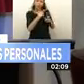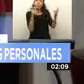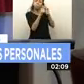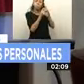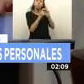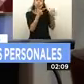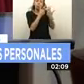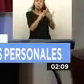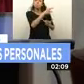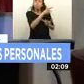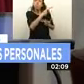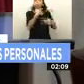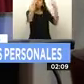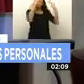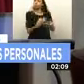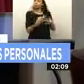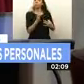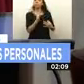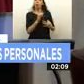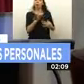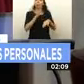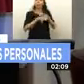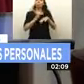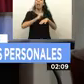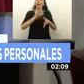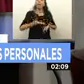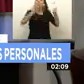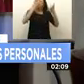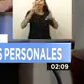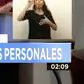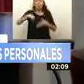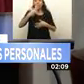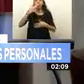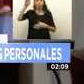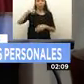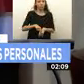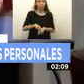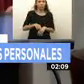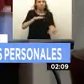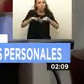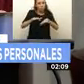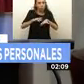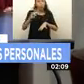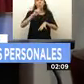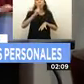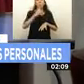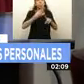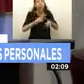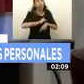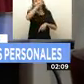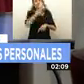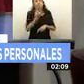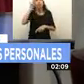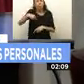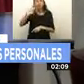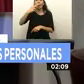que fue la inflación la que provocó el fenómeno de Hitler no fue la inflación lo que provocó el fenómeno de Hitler el fenómeno